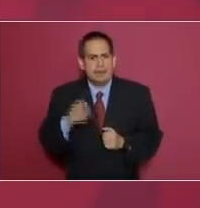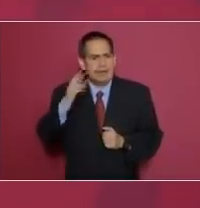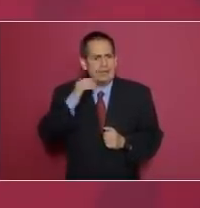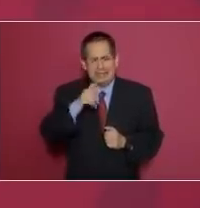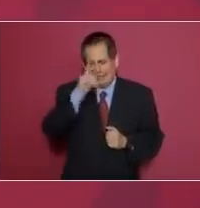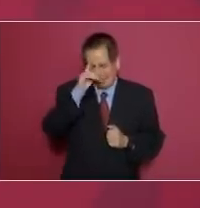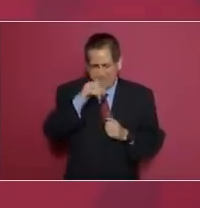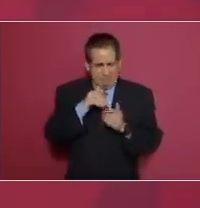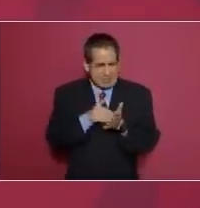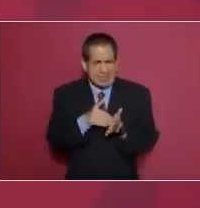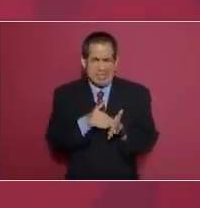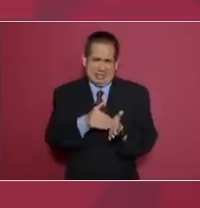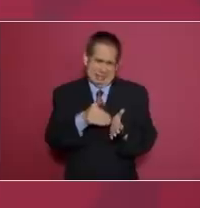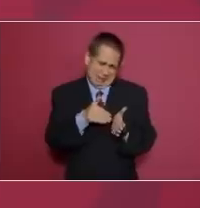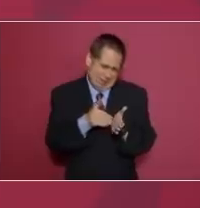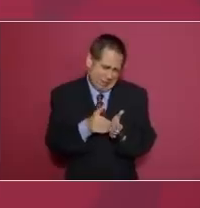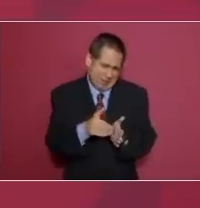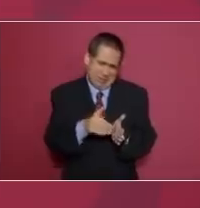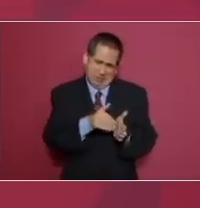manejaron miles de millones.